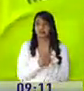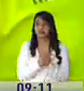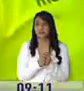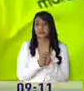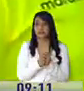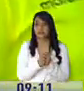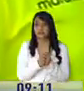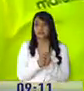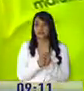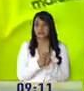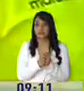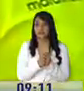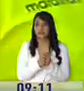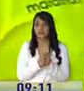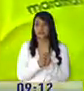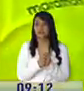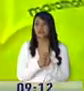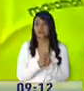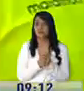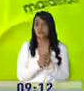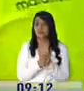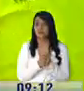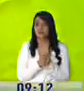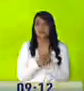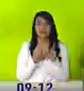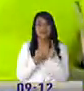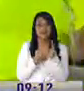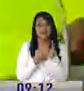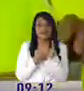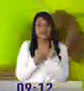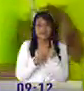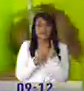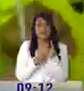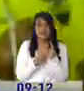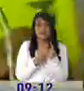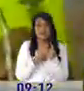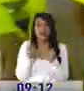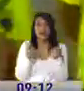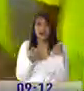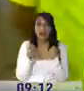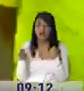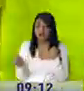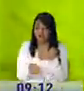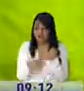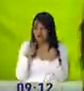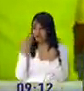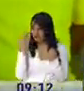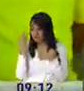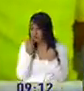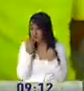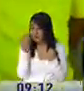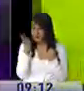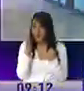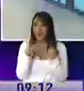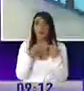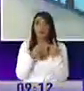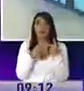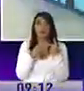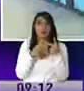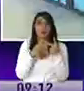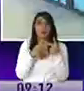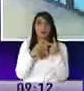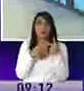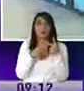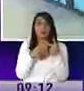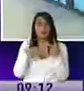el tamaño pero sí otra cosa la chipa paraguaya que en en el auto teníamos pero no sé que se acabó parece que es el es el